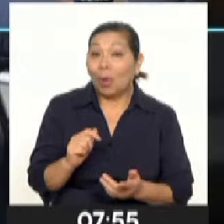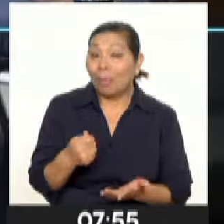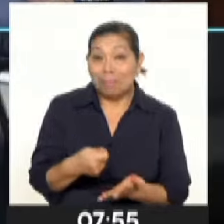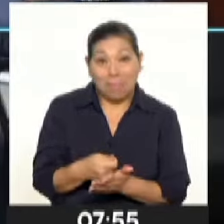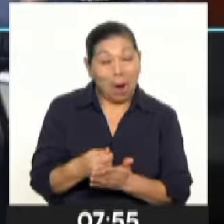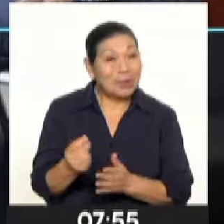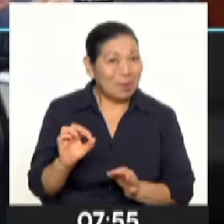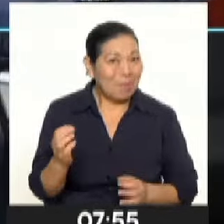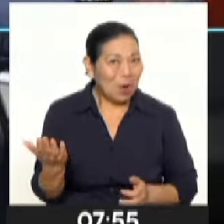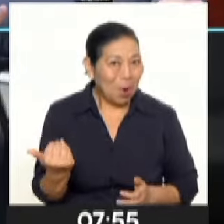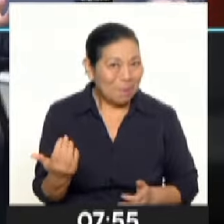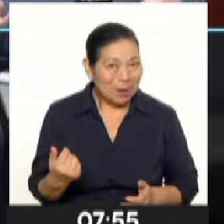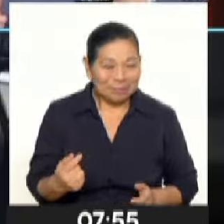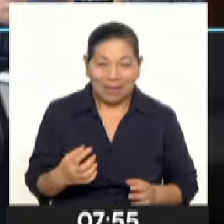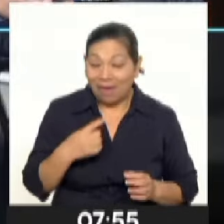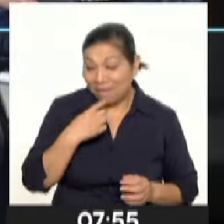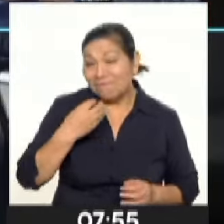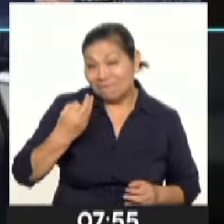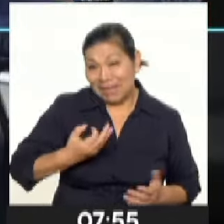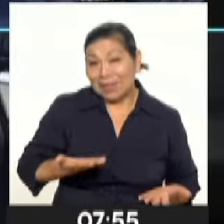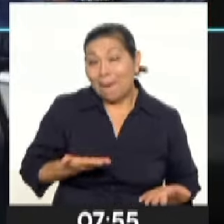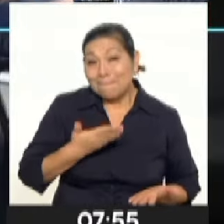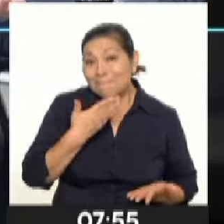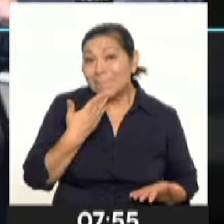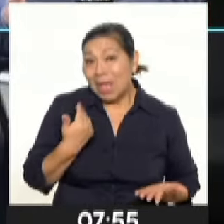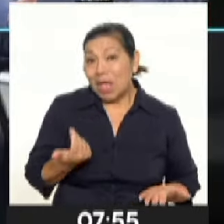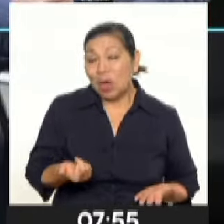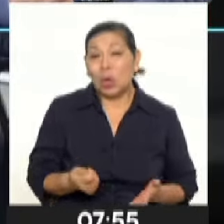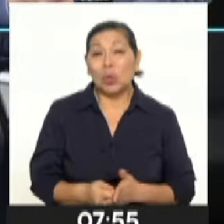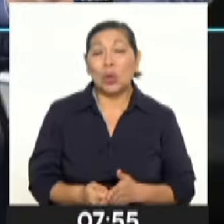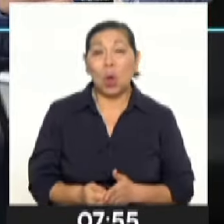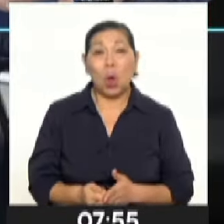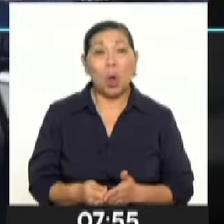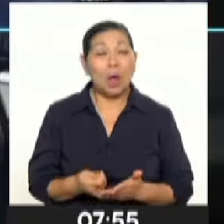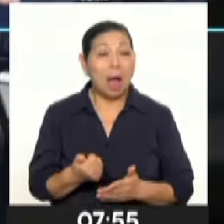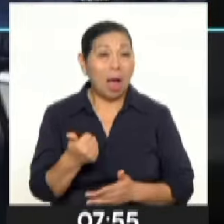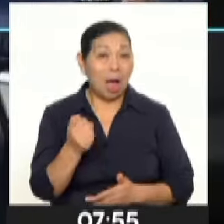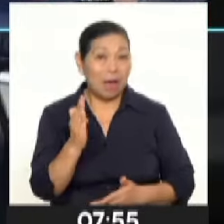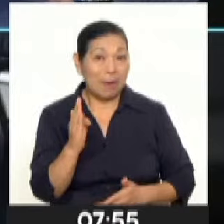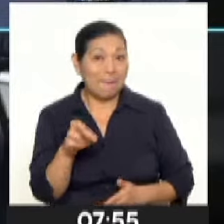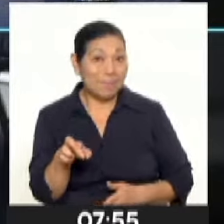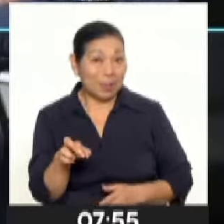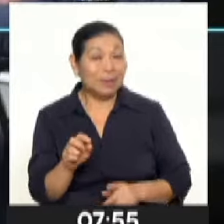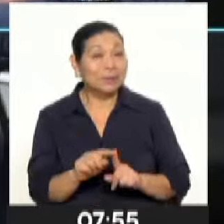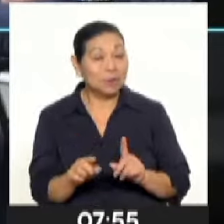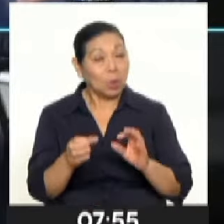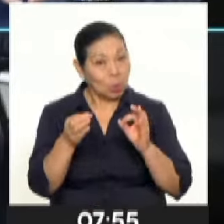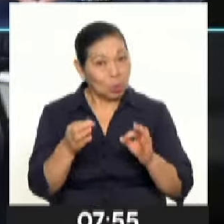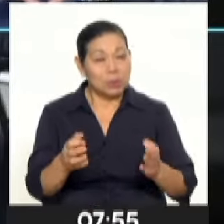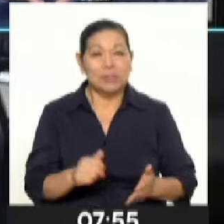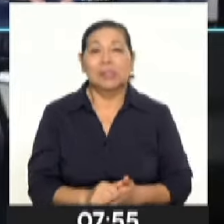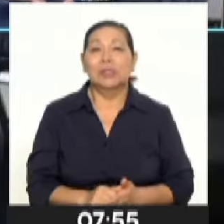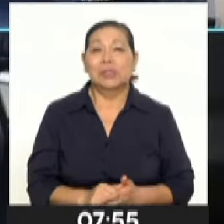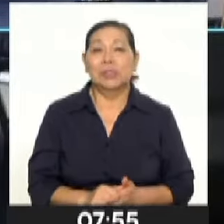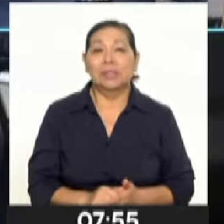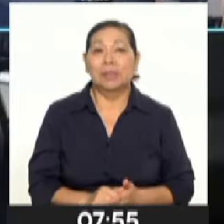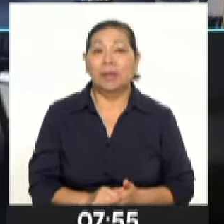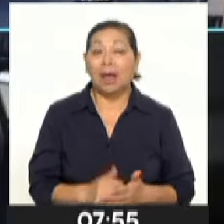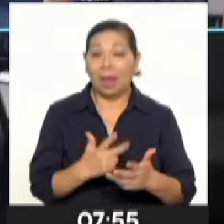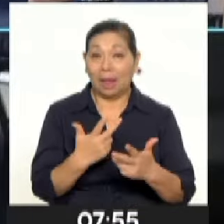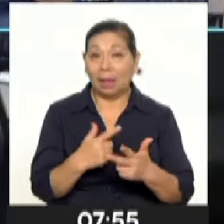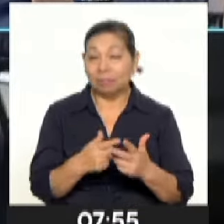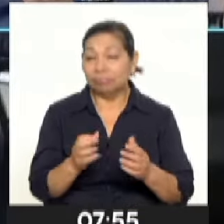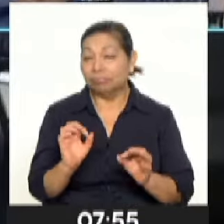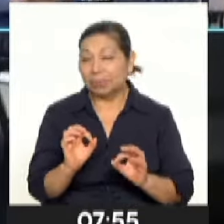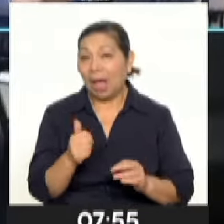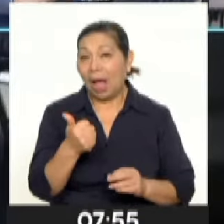plata, también cobra. Y lo cual es cierto, ¿no? Hay que mejorar un poco también el sistema de comisiones del AFP. Pero también hay que ser justos. En los 30 años que